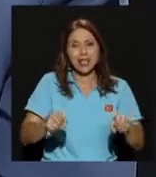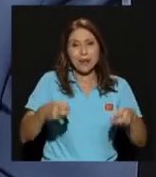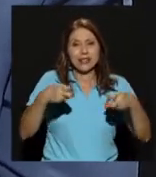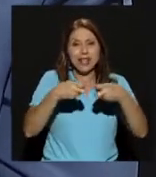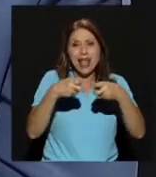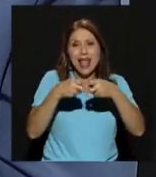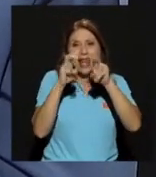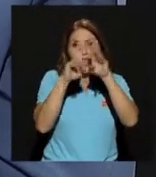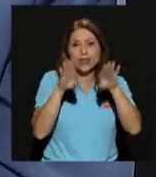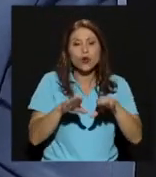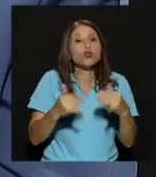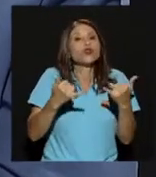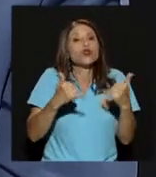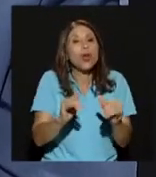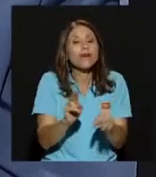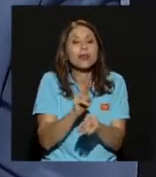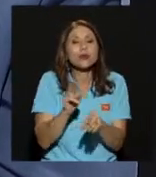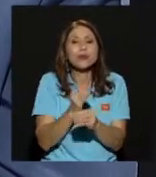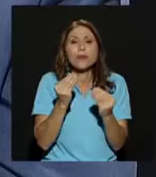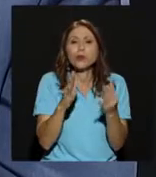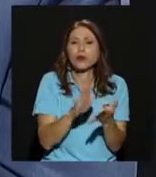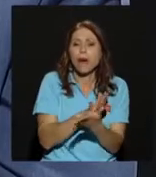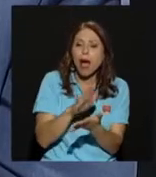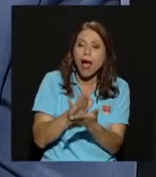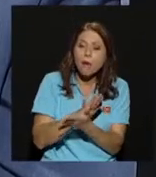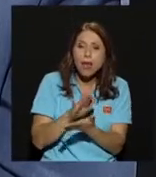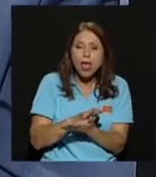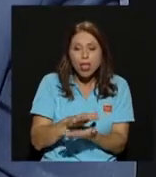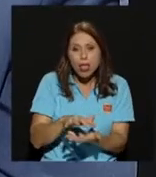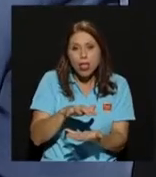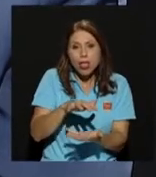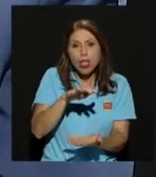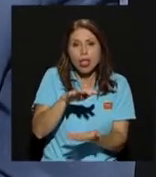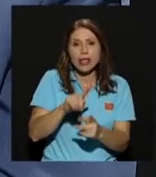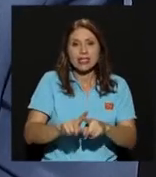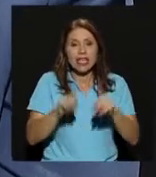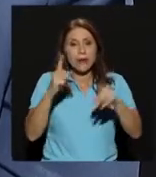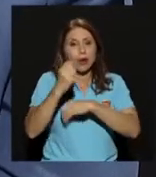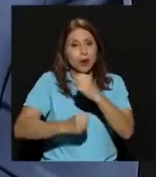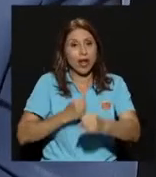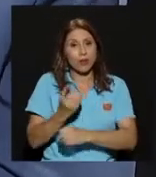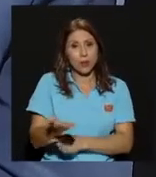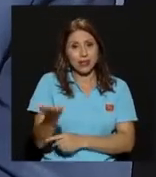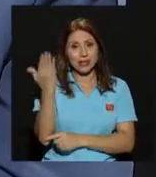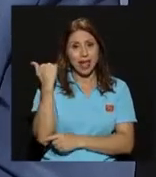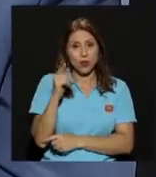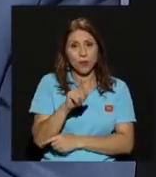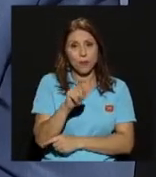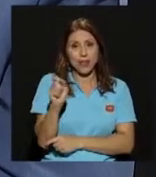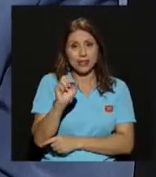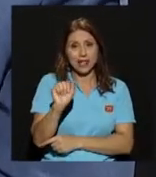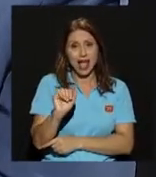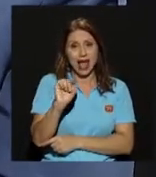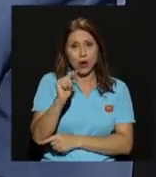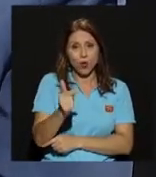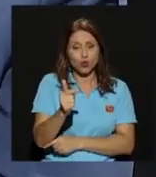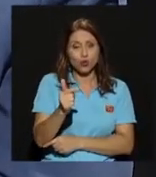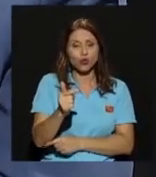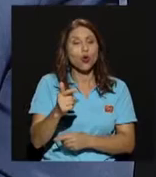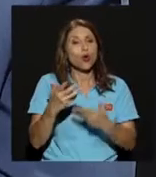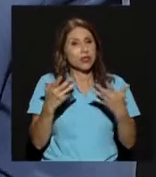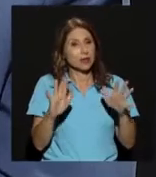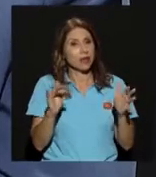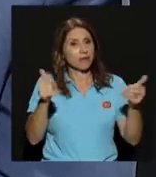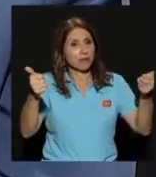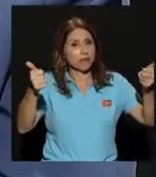mucho papel sin embargo el año pasado en agosto se aprobó una ley